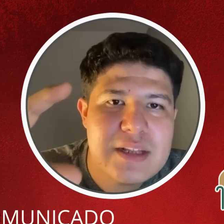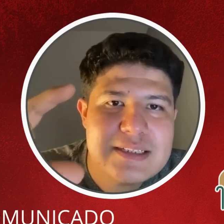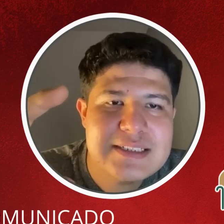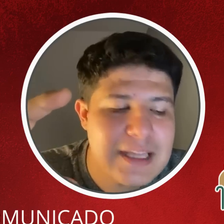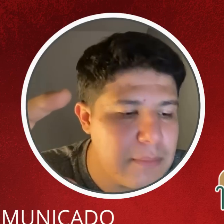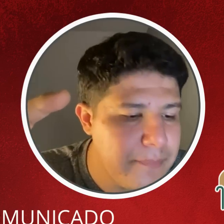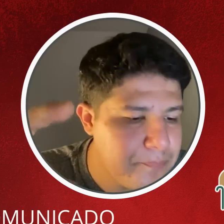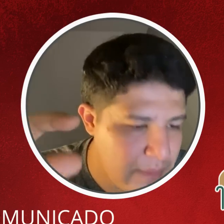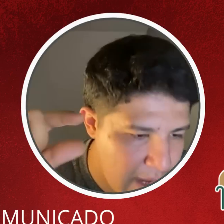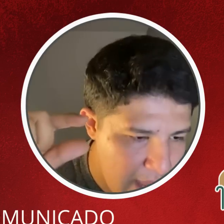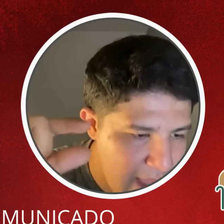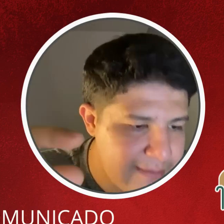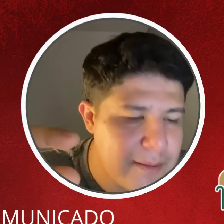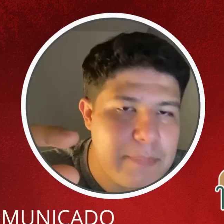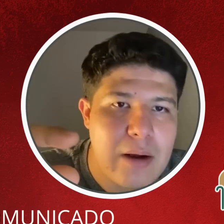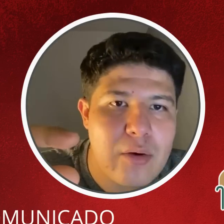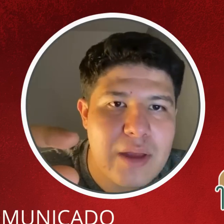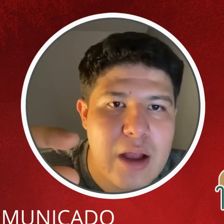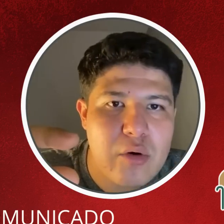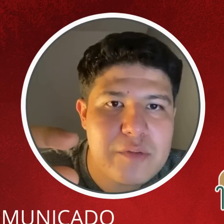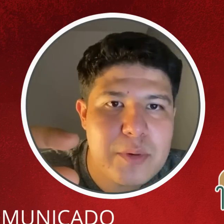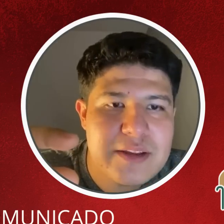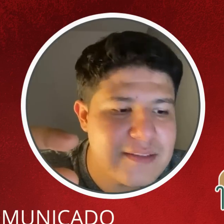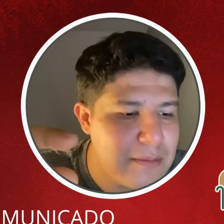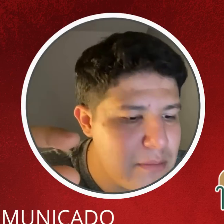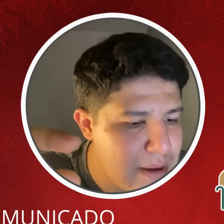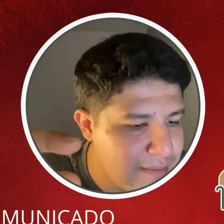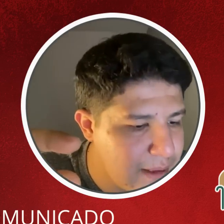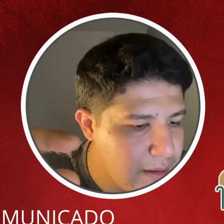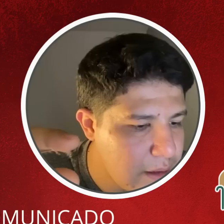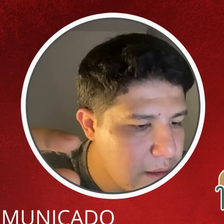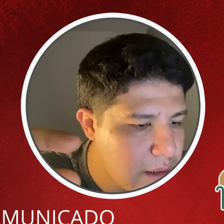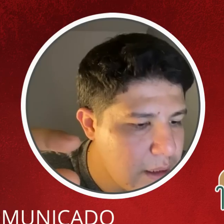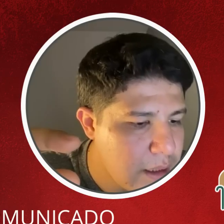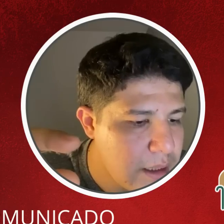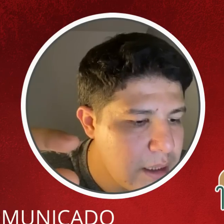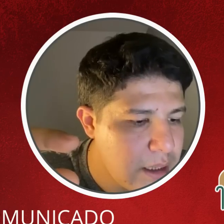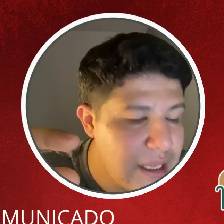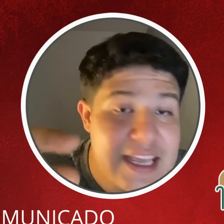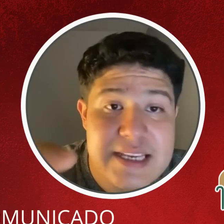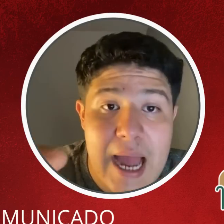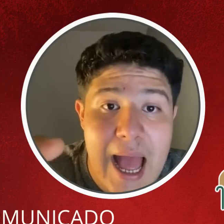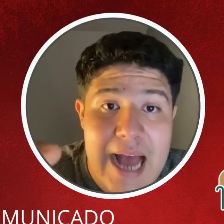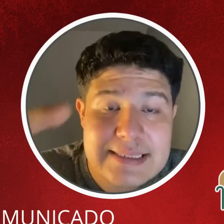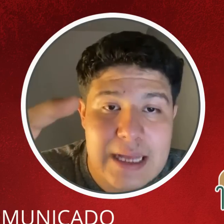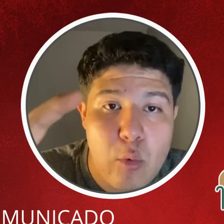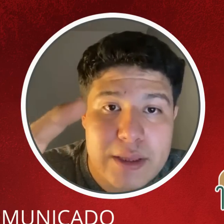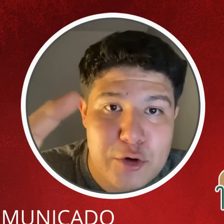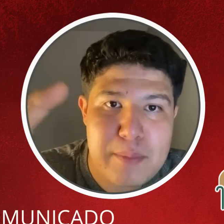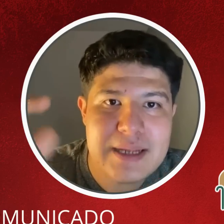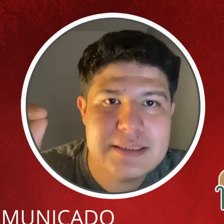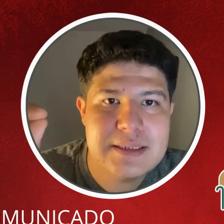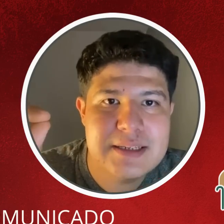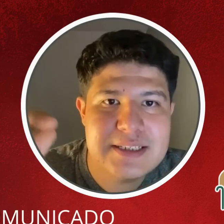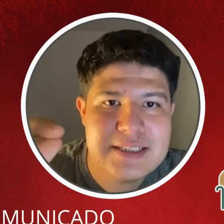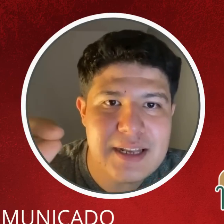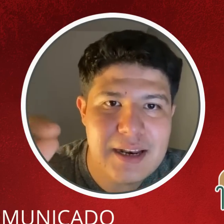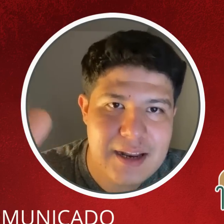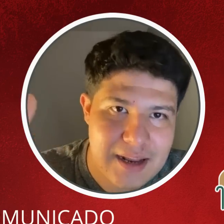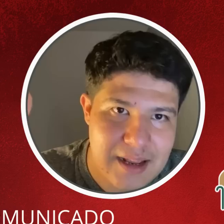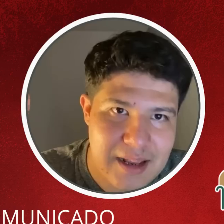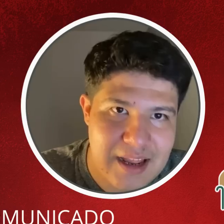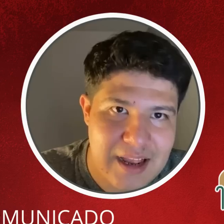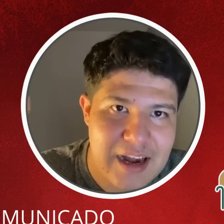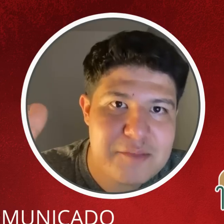apareciendo en el sistema ese pago que corresponde a este bimestre y ya hasta cuatro más, es